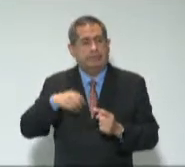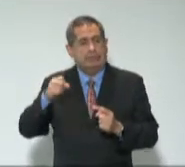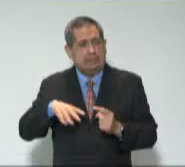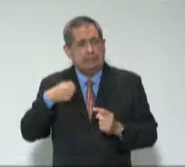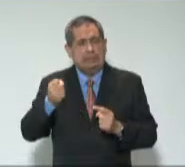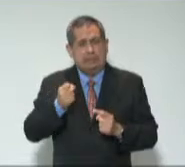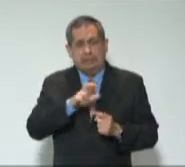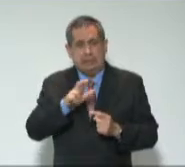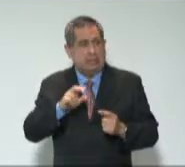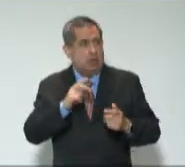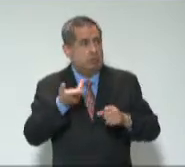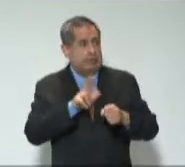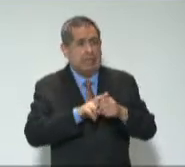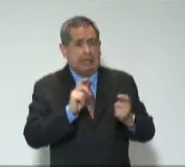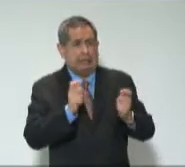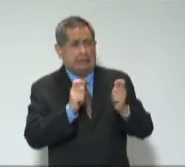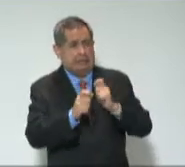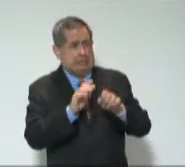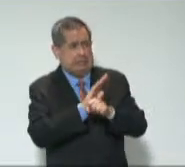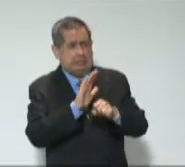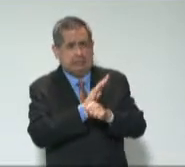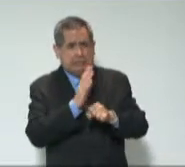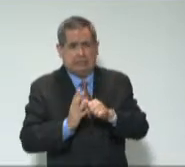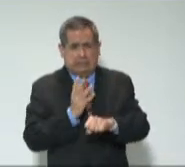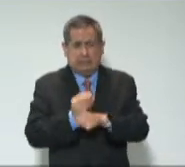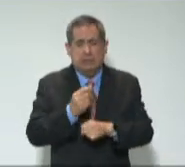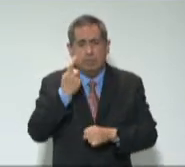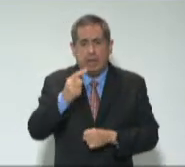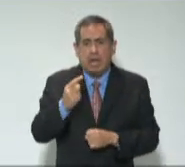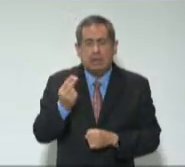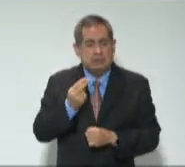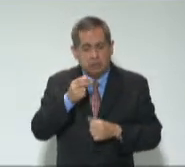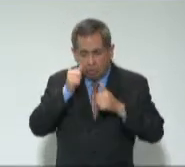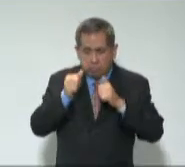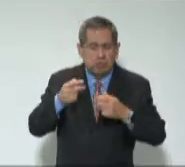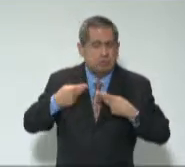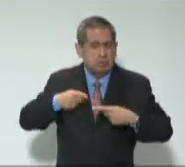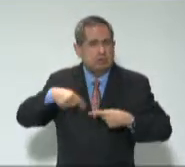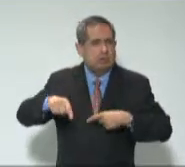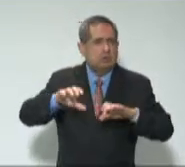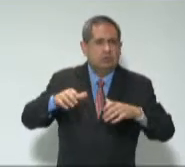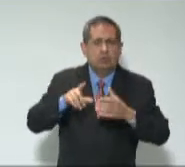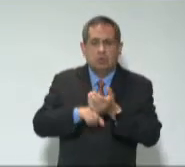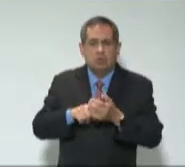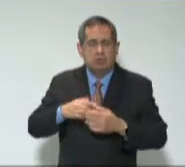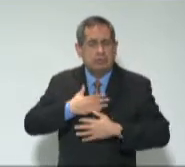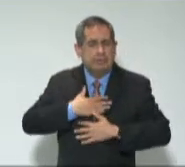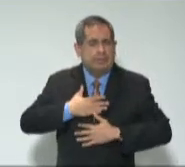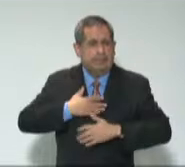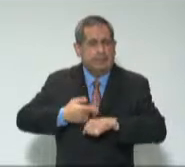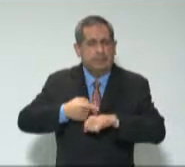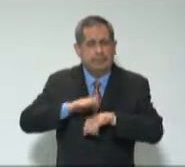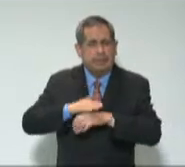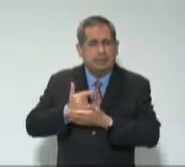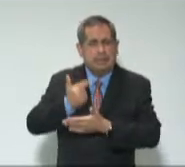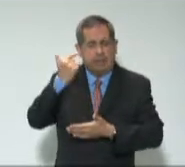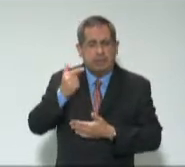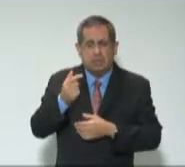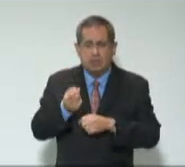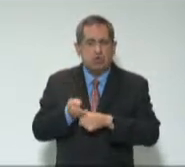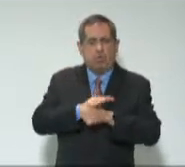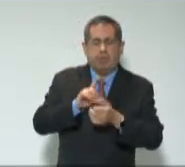hizo de reconversión hospitalaria absolutamente necesaria para atender a las personas con neumonía grave por